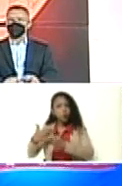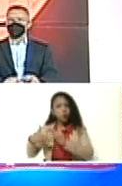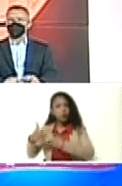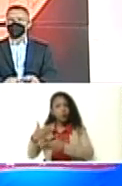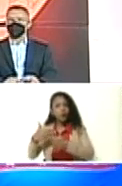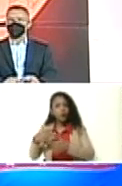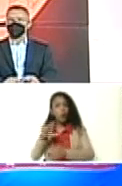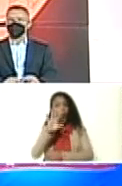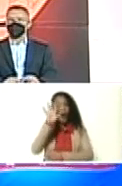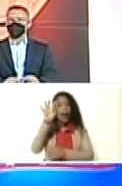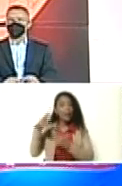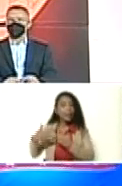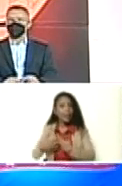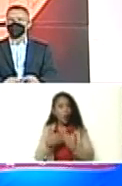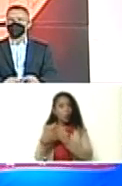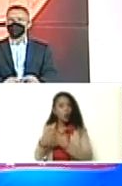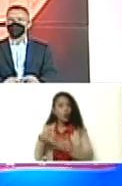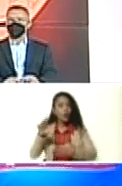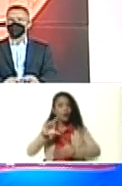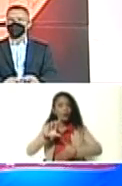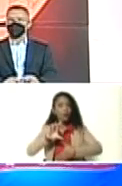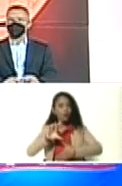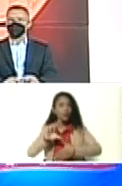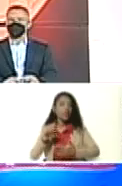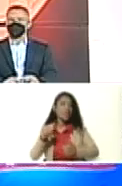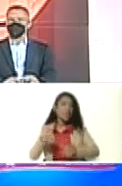los Estados Unidos de Norteamérica y Venezuela.